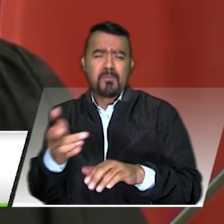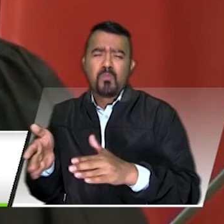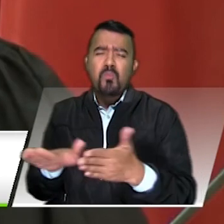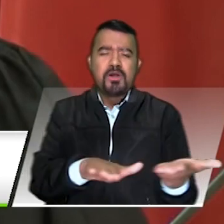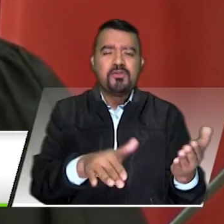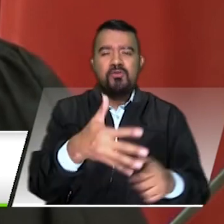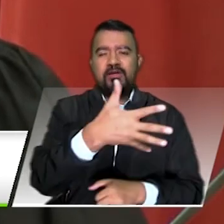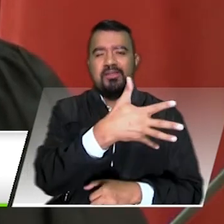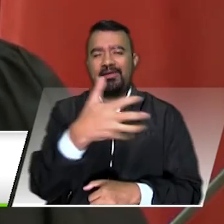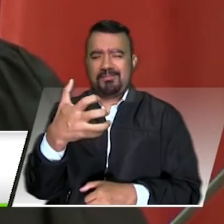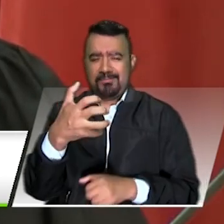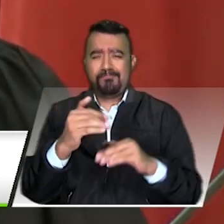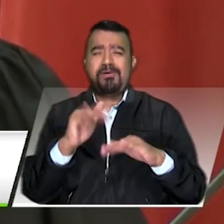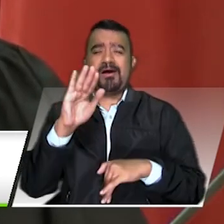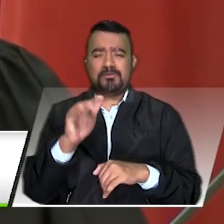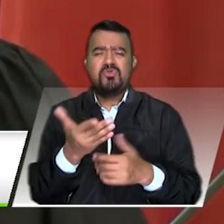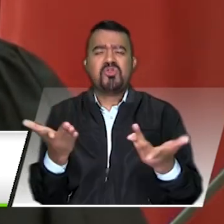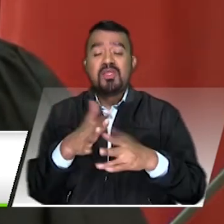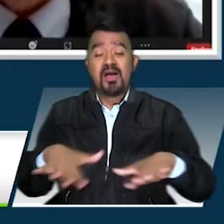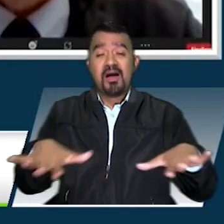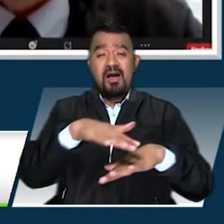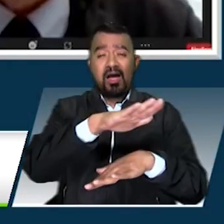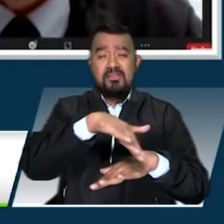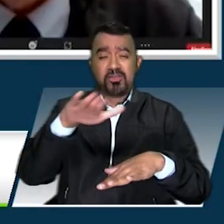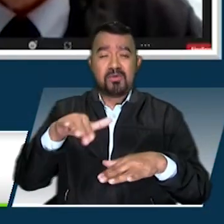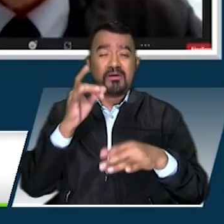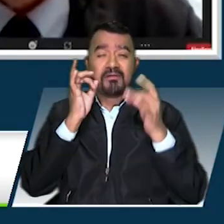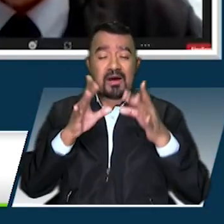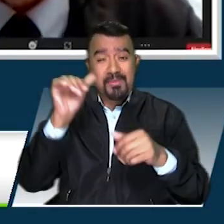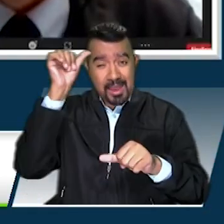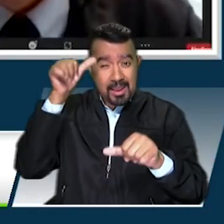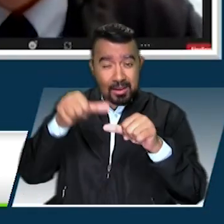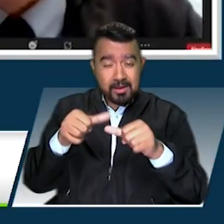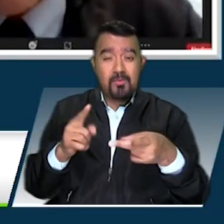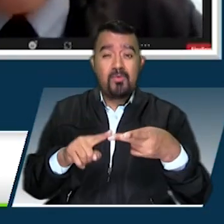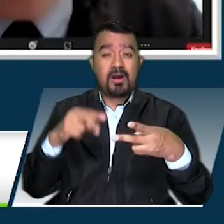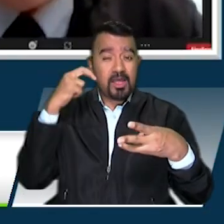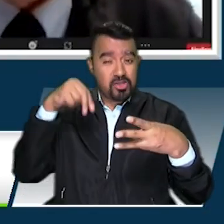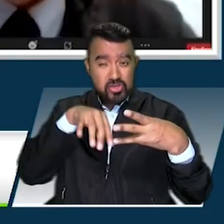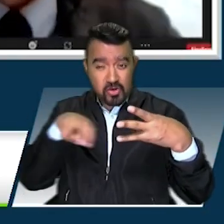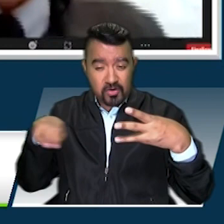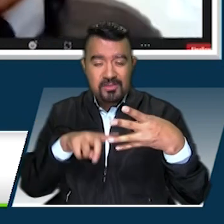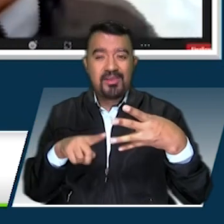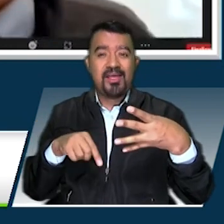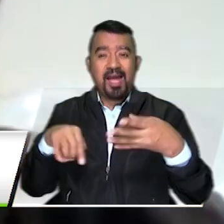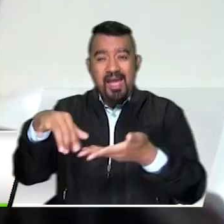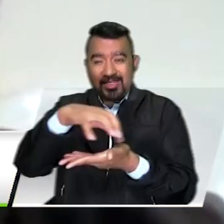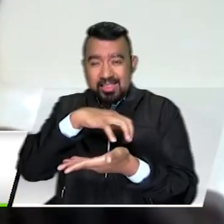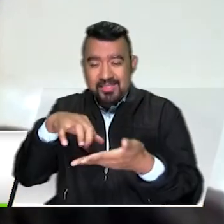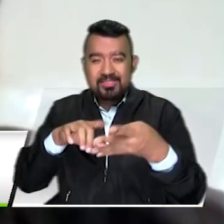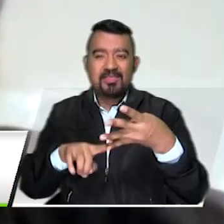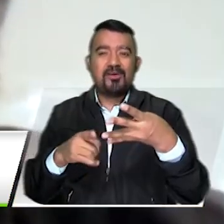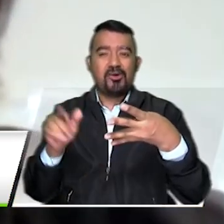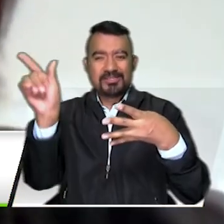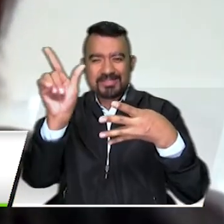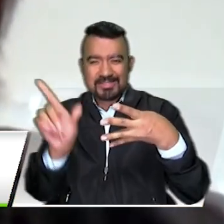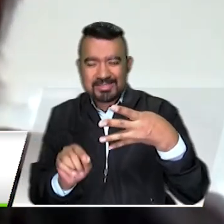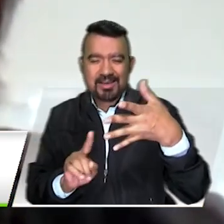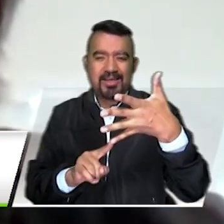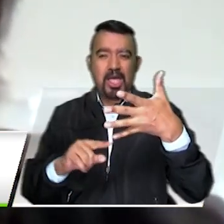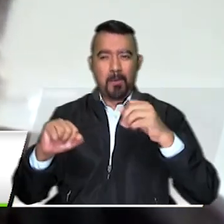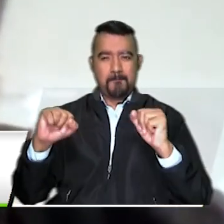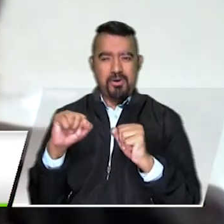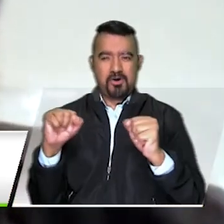siendo los departamentos de antioquia arauca norte de santander atlántico césar y la ciudad de bogotá donde más se registraron